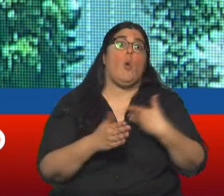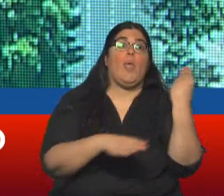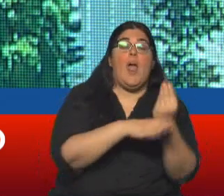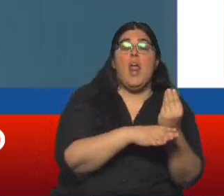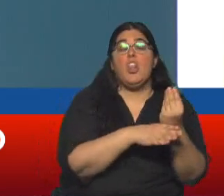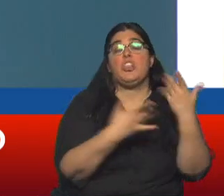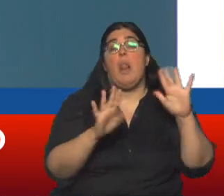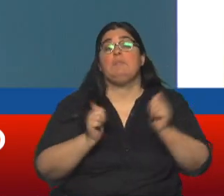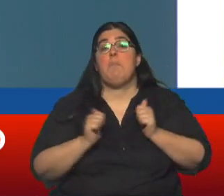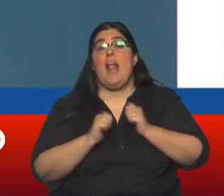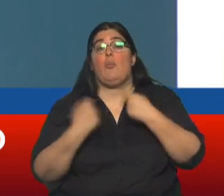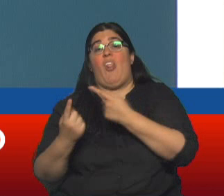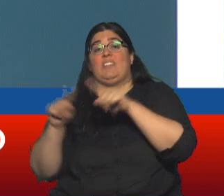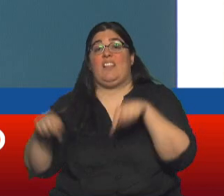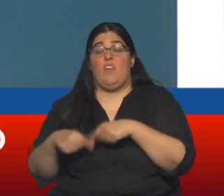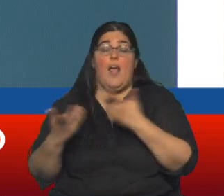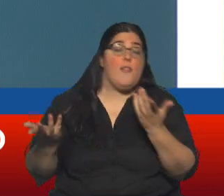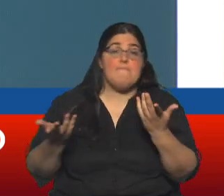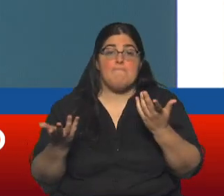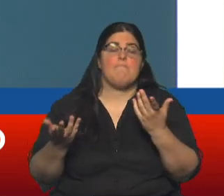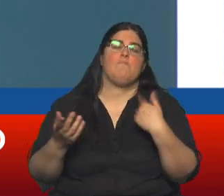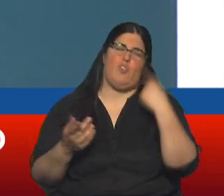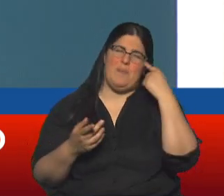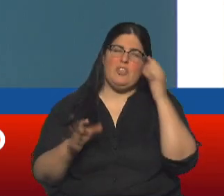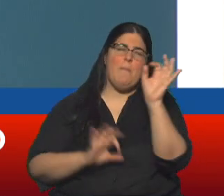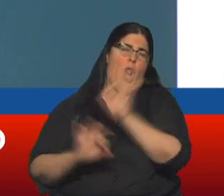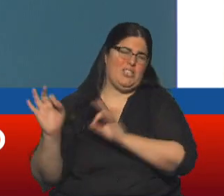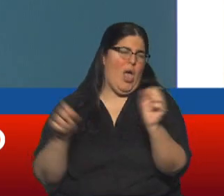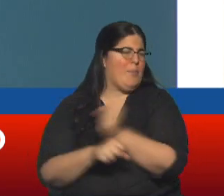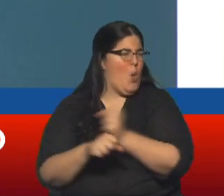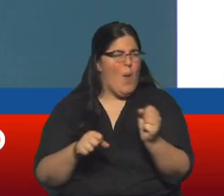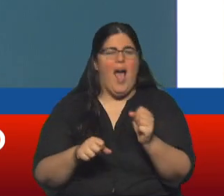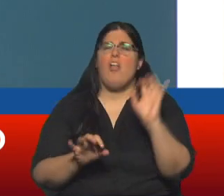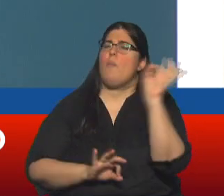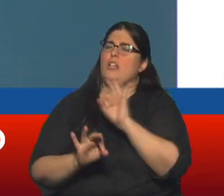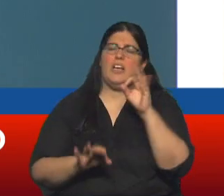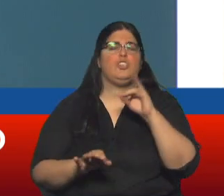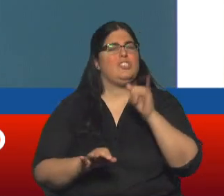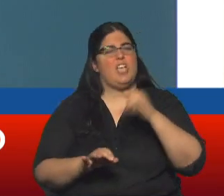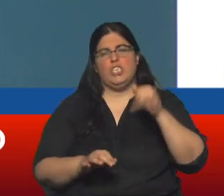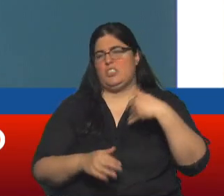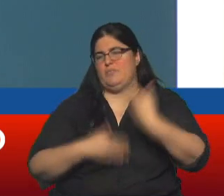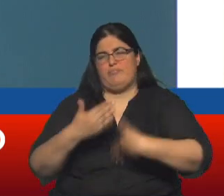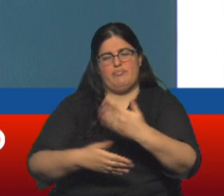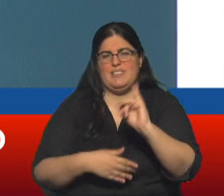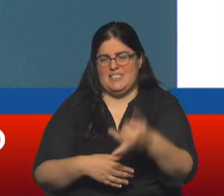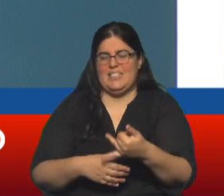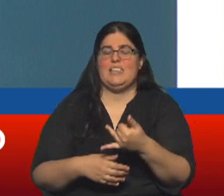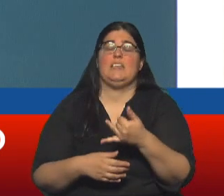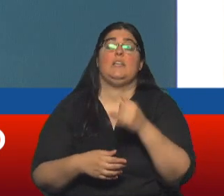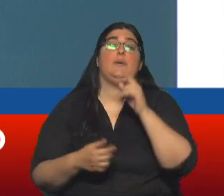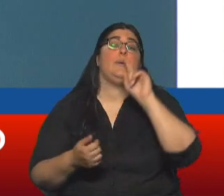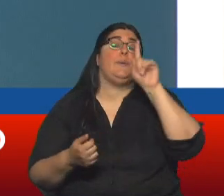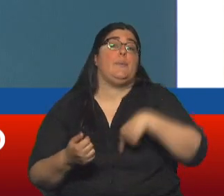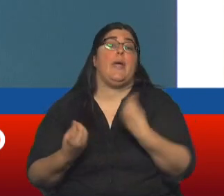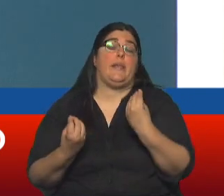pensás, Ignacio. Yo pienso que el proyecto está aprobado, el proyecto va a funcionar eventualmente y va a perjudicar tanto a Ucrania,